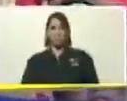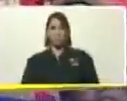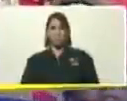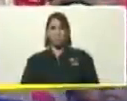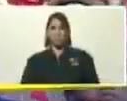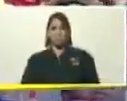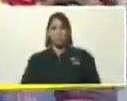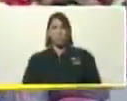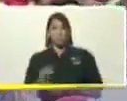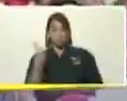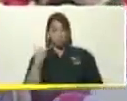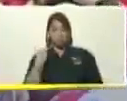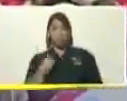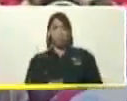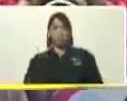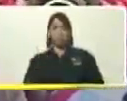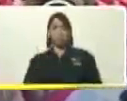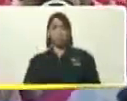Ayer,